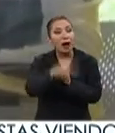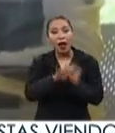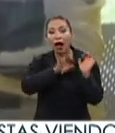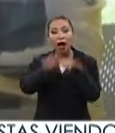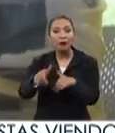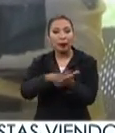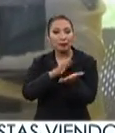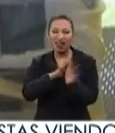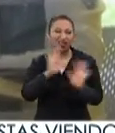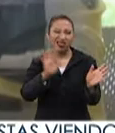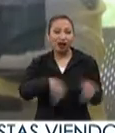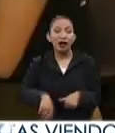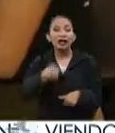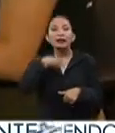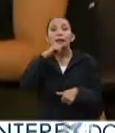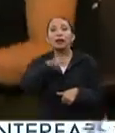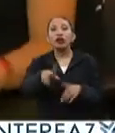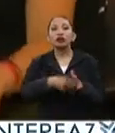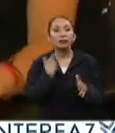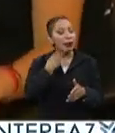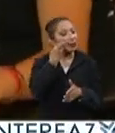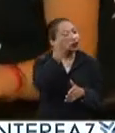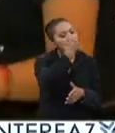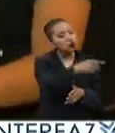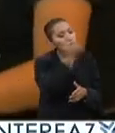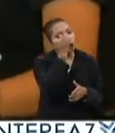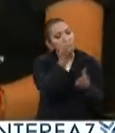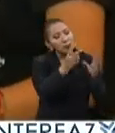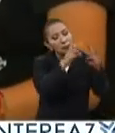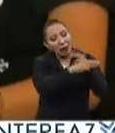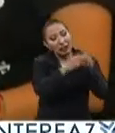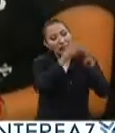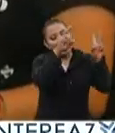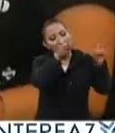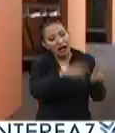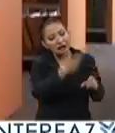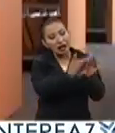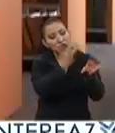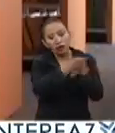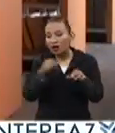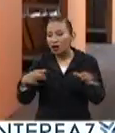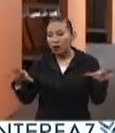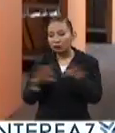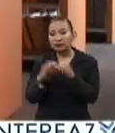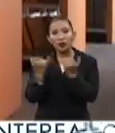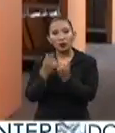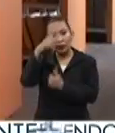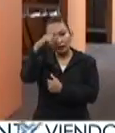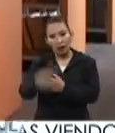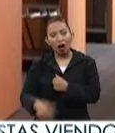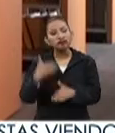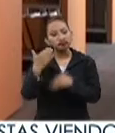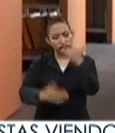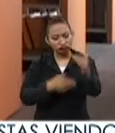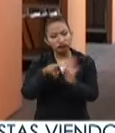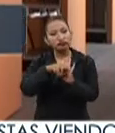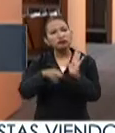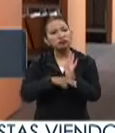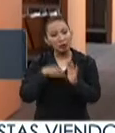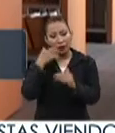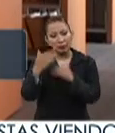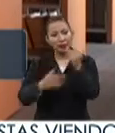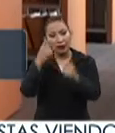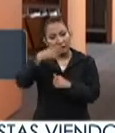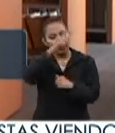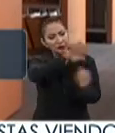ingreso, además de permitir revalidaciones de estudios realizados en aquel territorio. Hemos avanzado normativamente para que